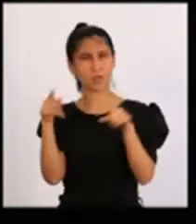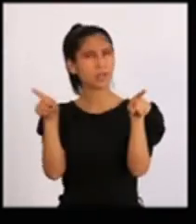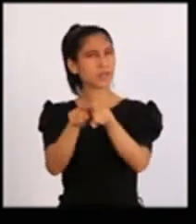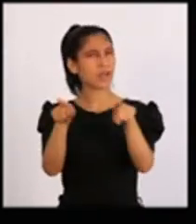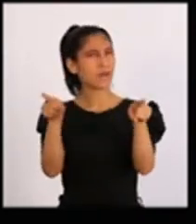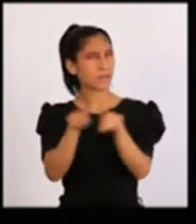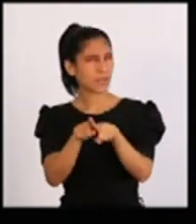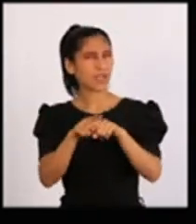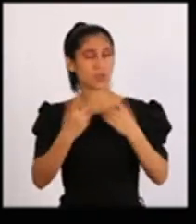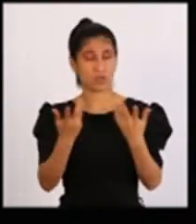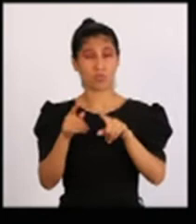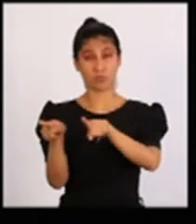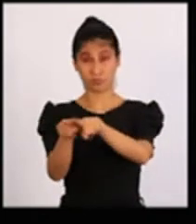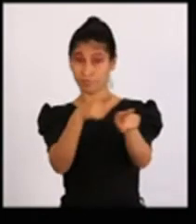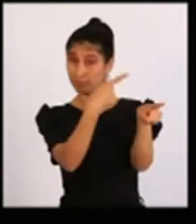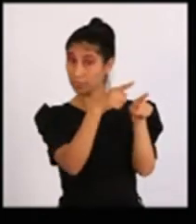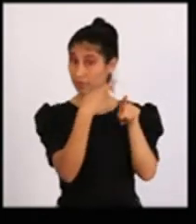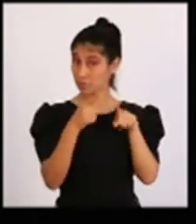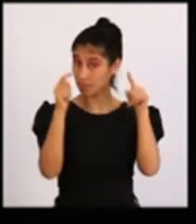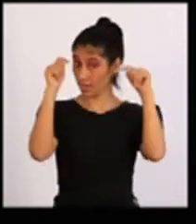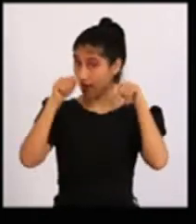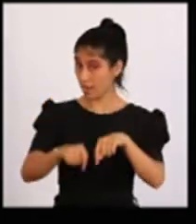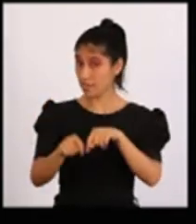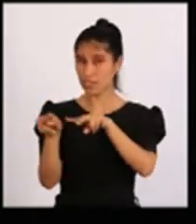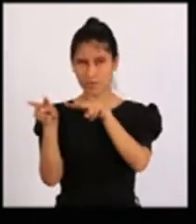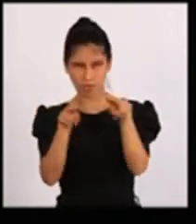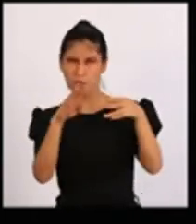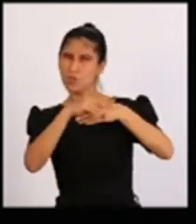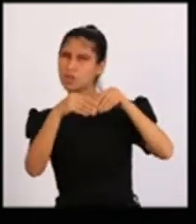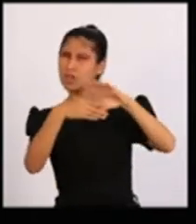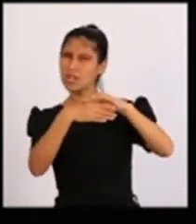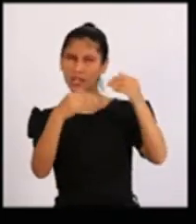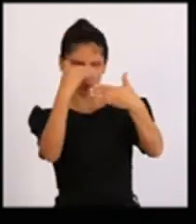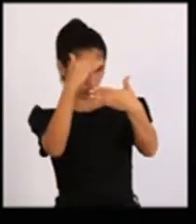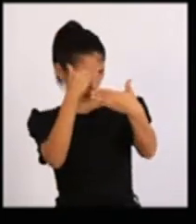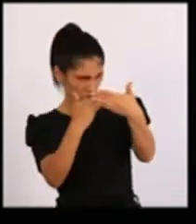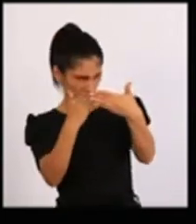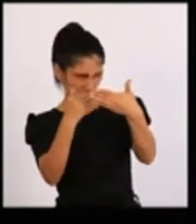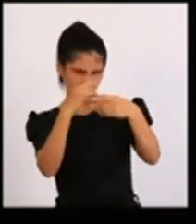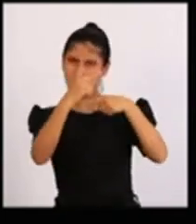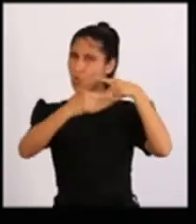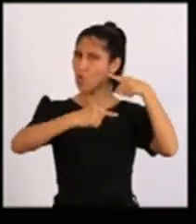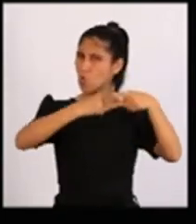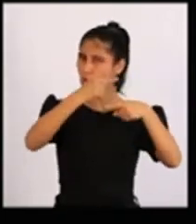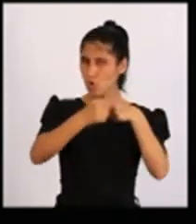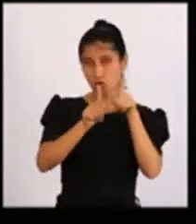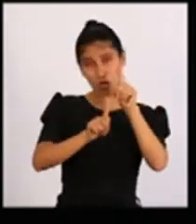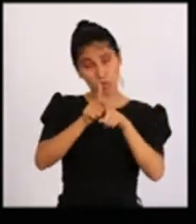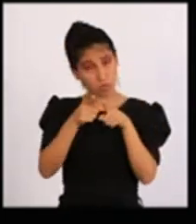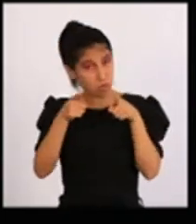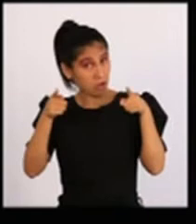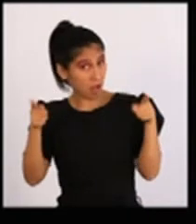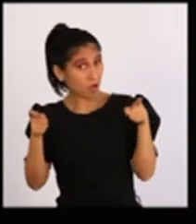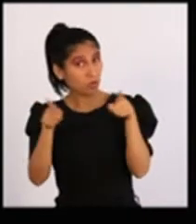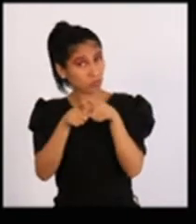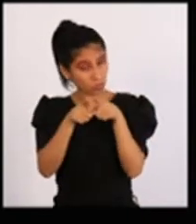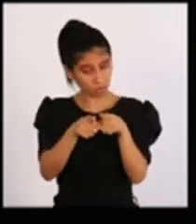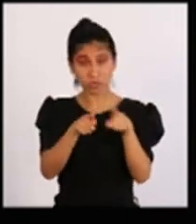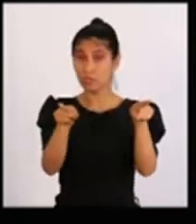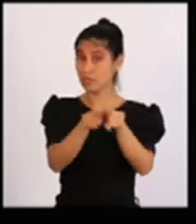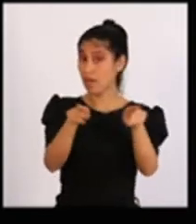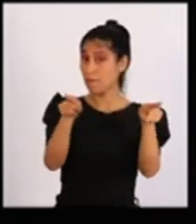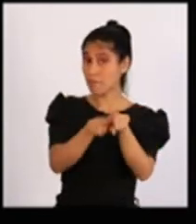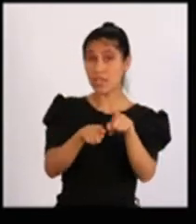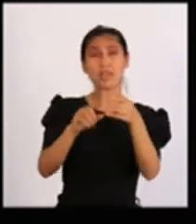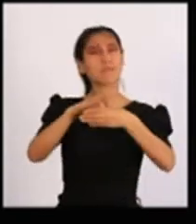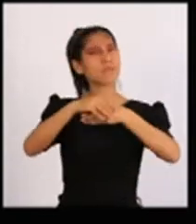consecuencia de esa diversidad, pues aquí tenemos relatos orales, cuentos cortos y largos, novelas que se escriben, incluso